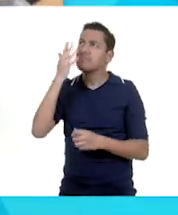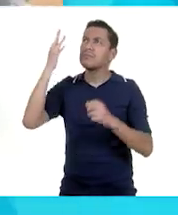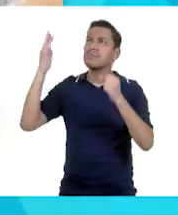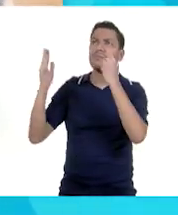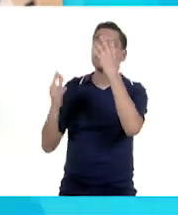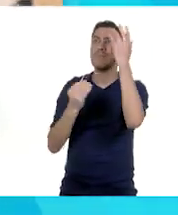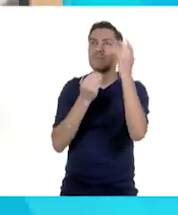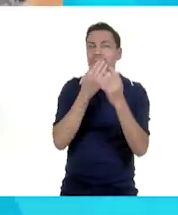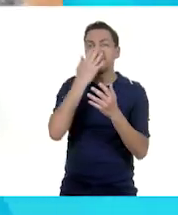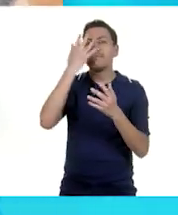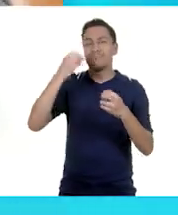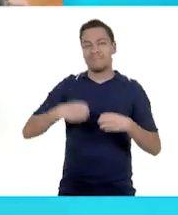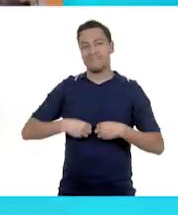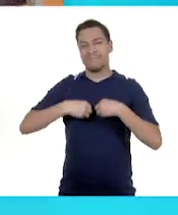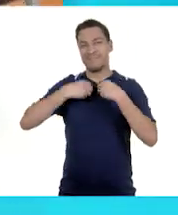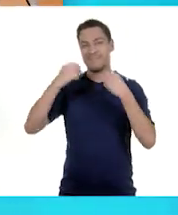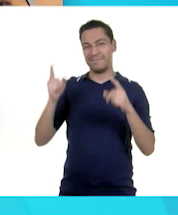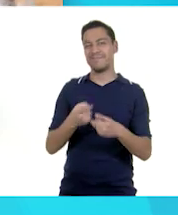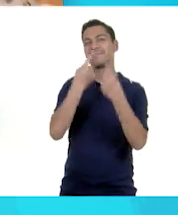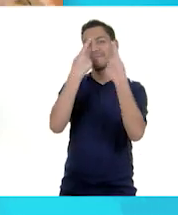la vida.